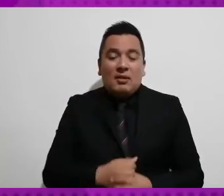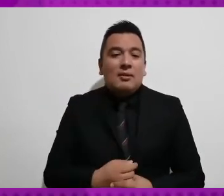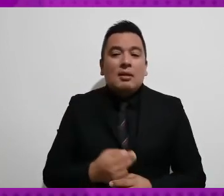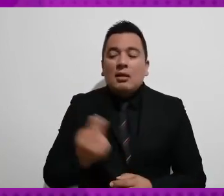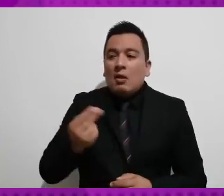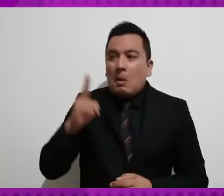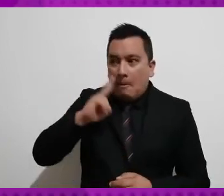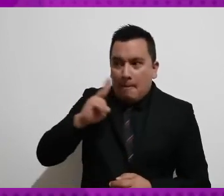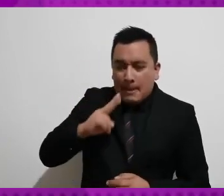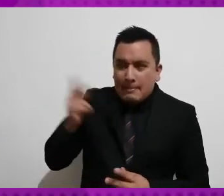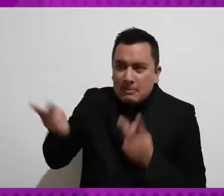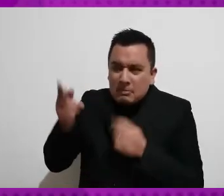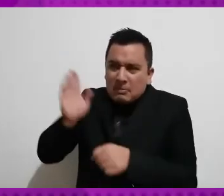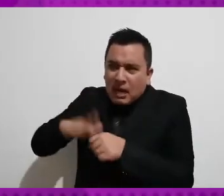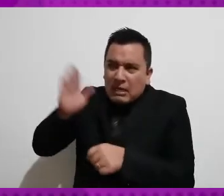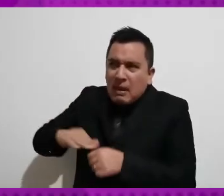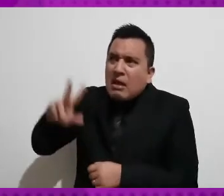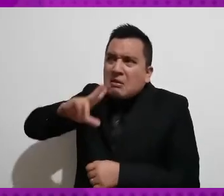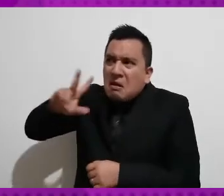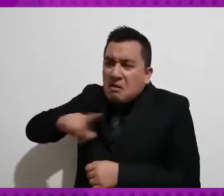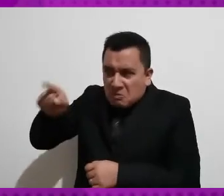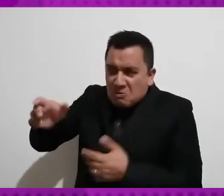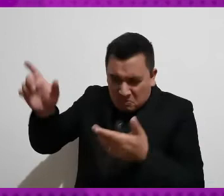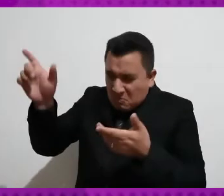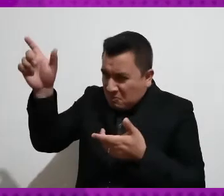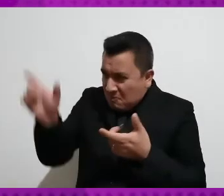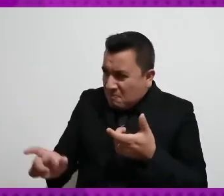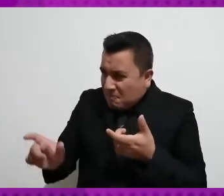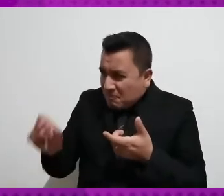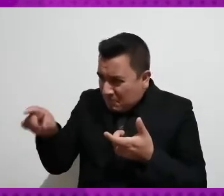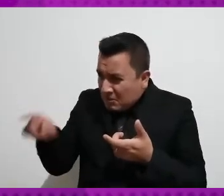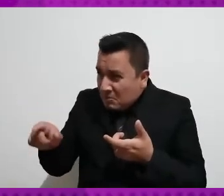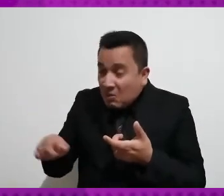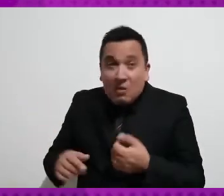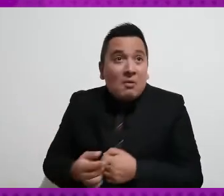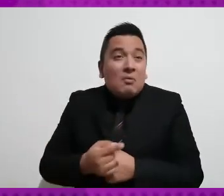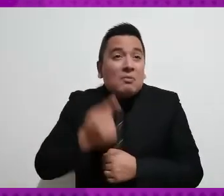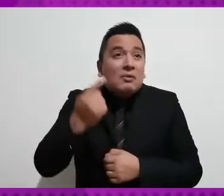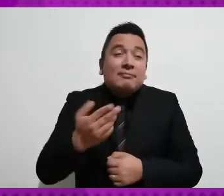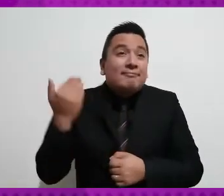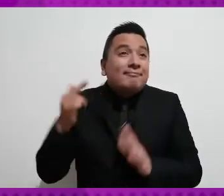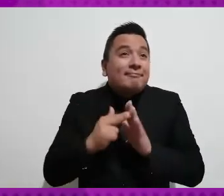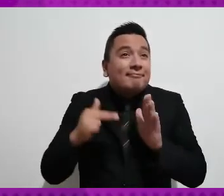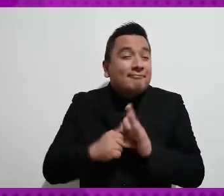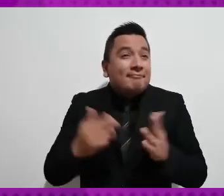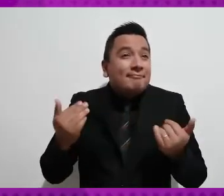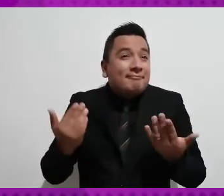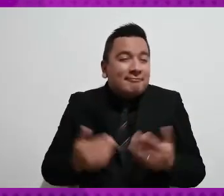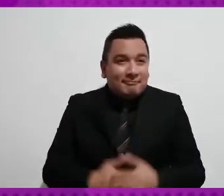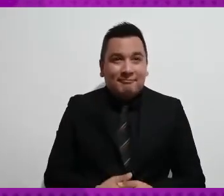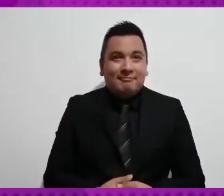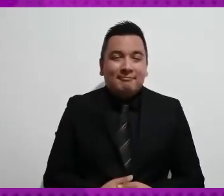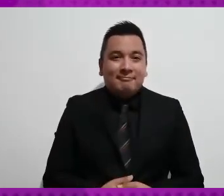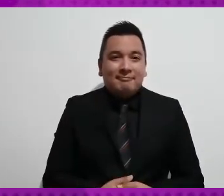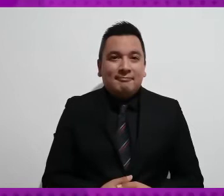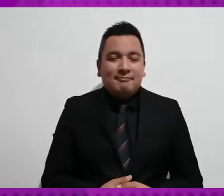pruebas adicionales para comprobar la identidad de la persona, porque no existía un protocolo que nos dijera qué hacer